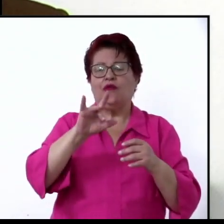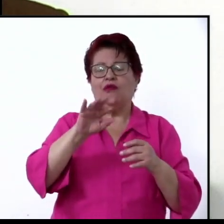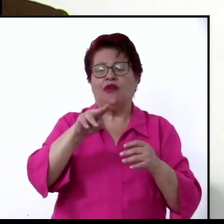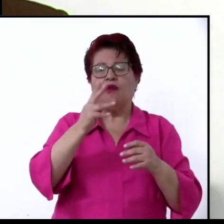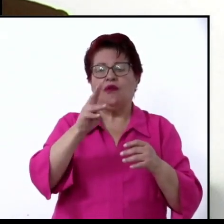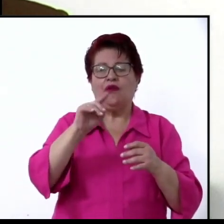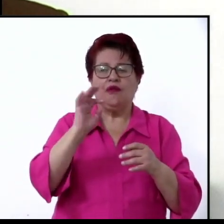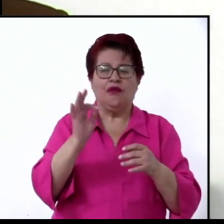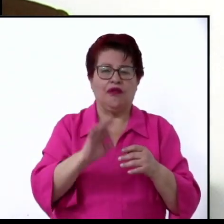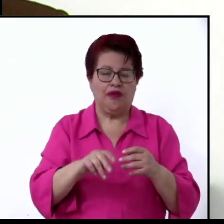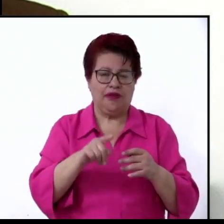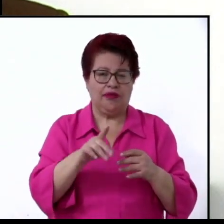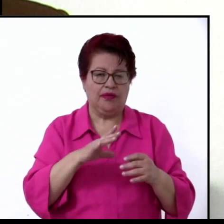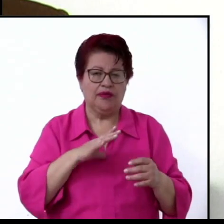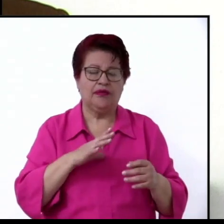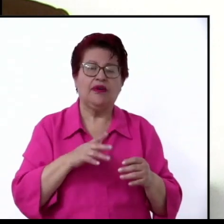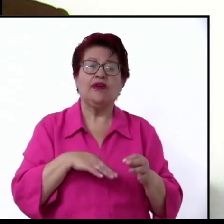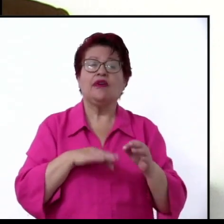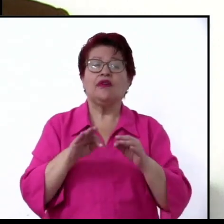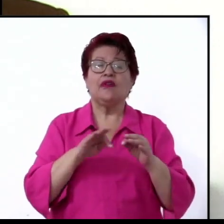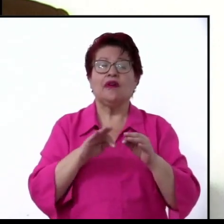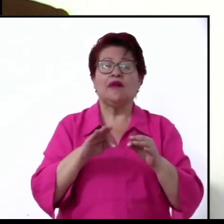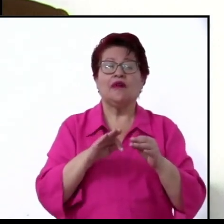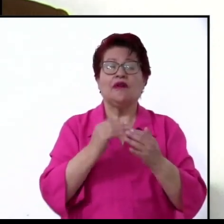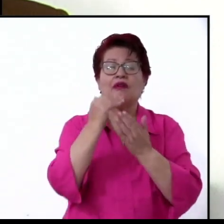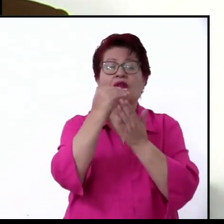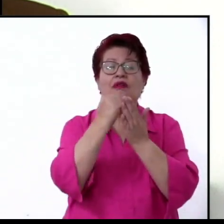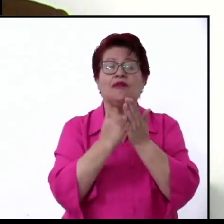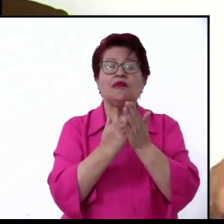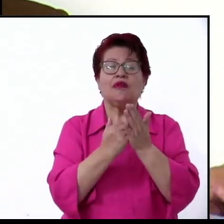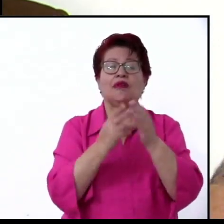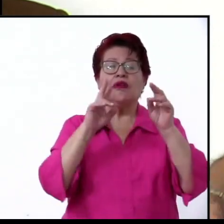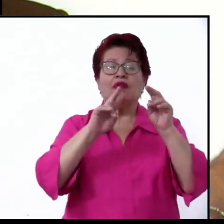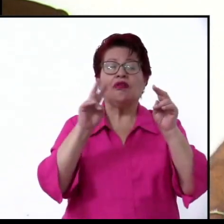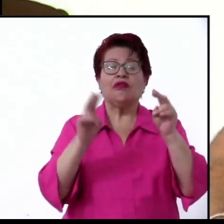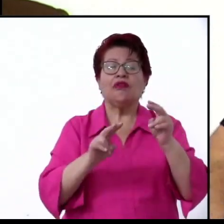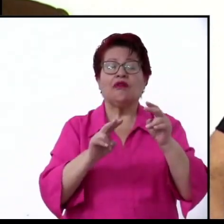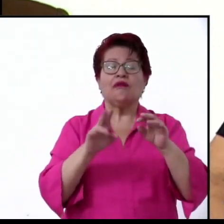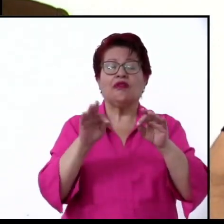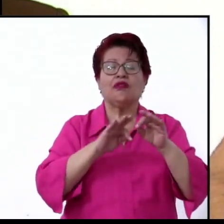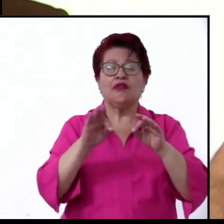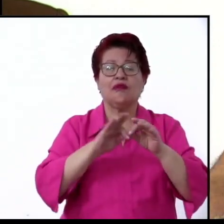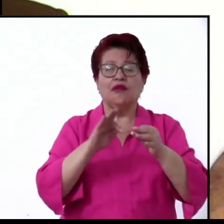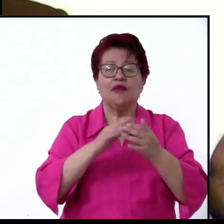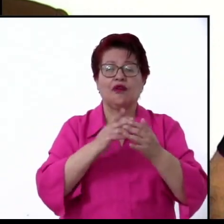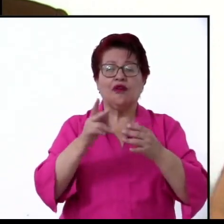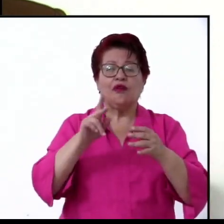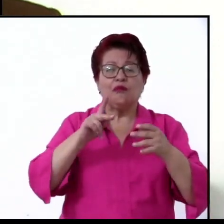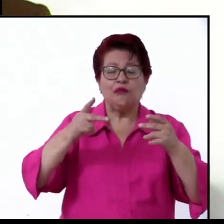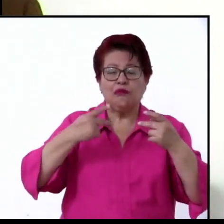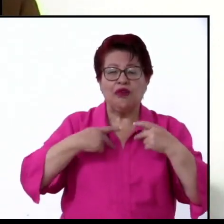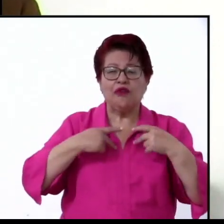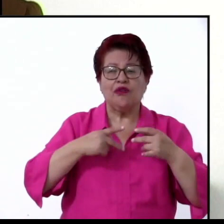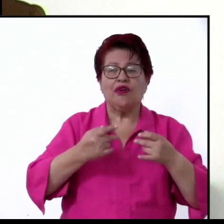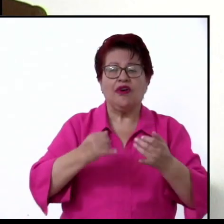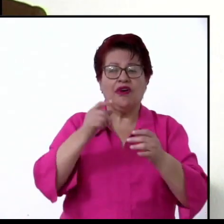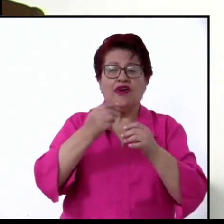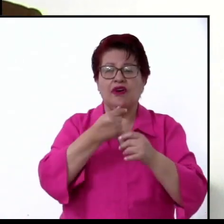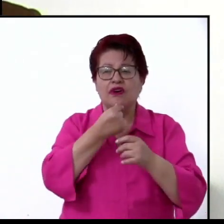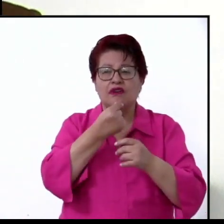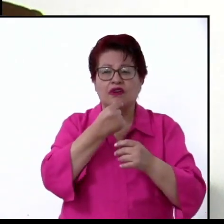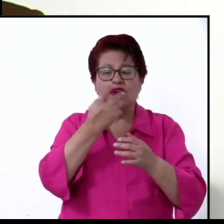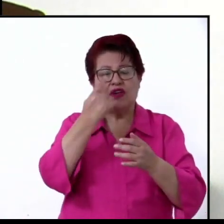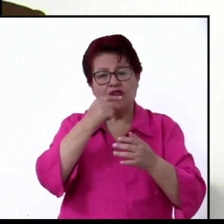54%. Este trabajo de disminución en materia de trabajo de población infantil tiene que ver con una política